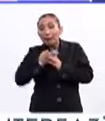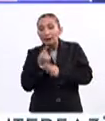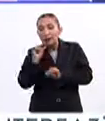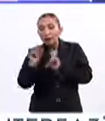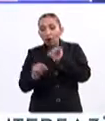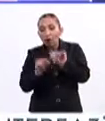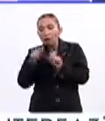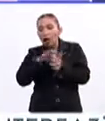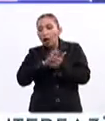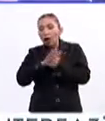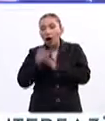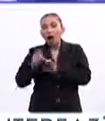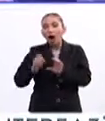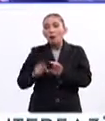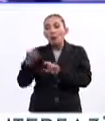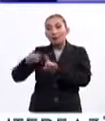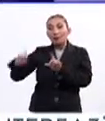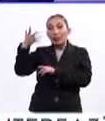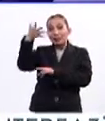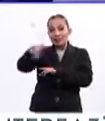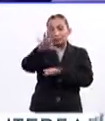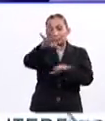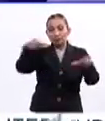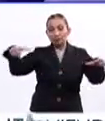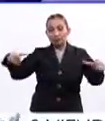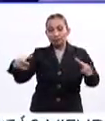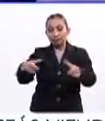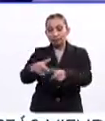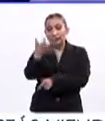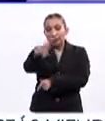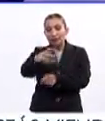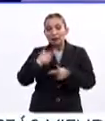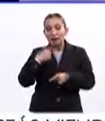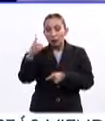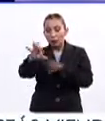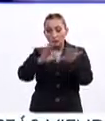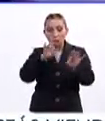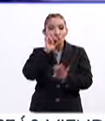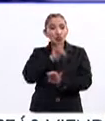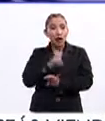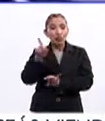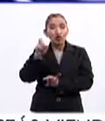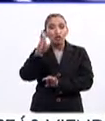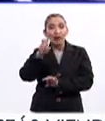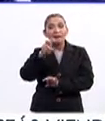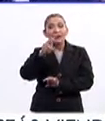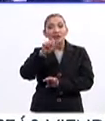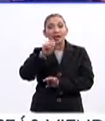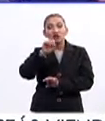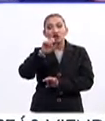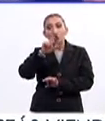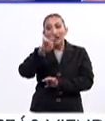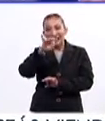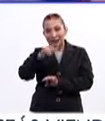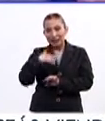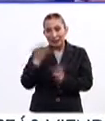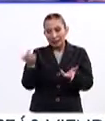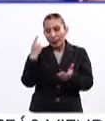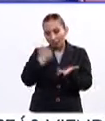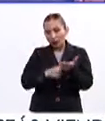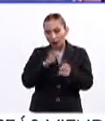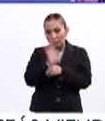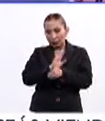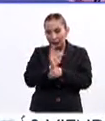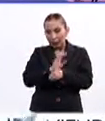poco a poco hasta llegar a una serie de 10 personas y entre ellas mujeres, queda la doctora Vivian Solís, que está en el cortometraje